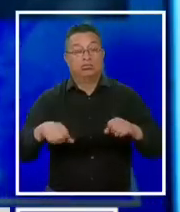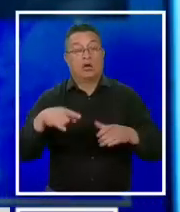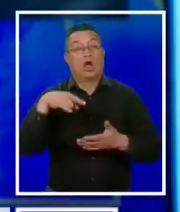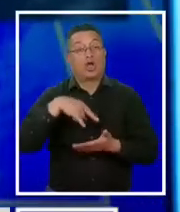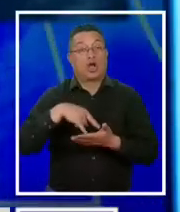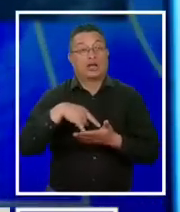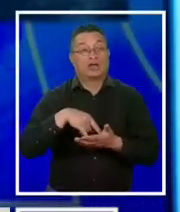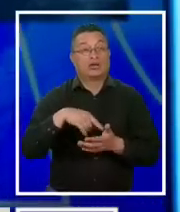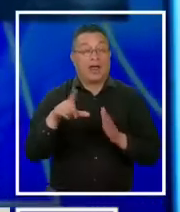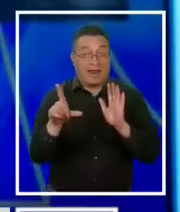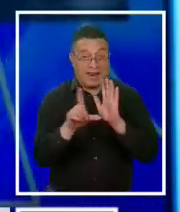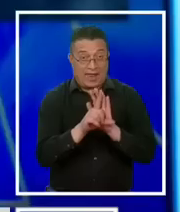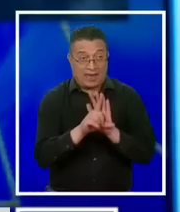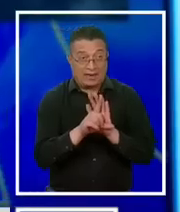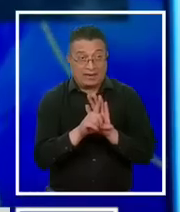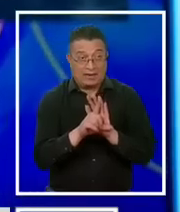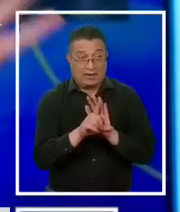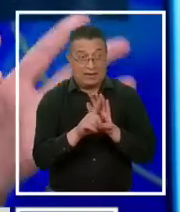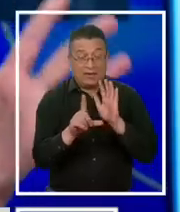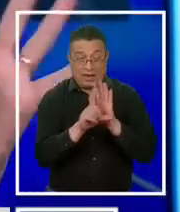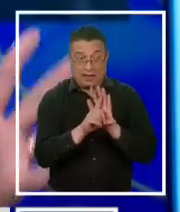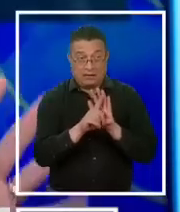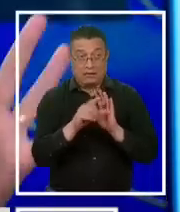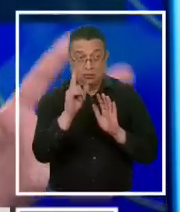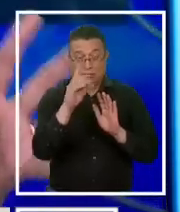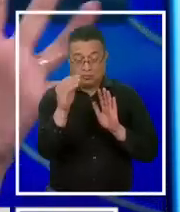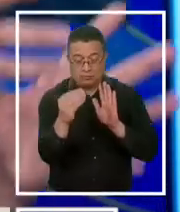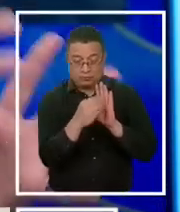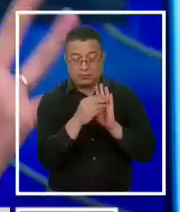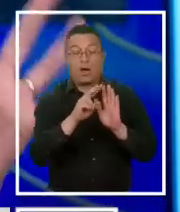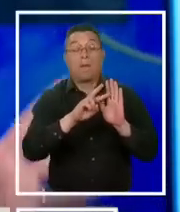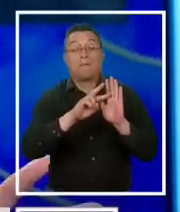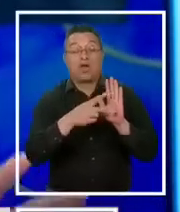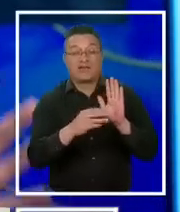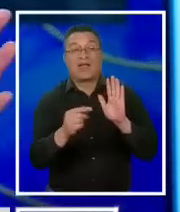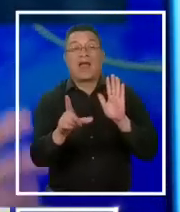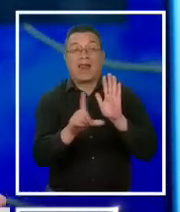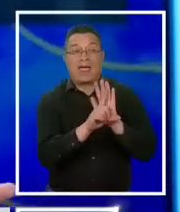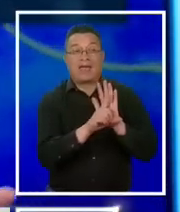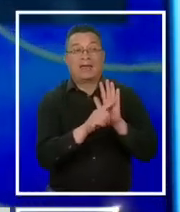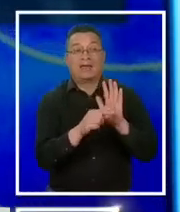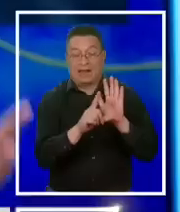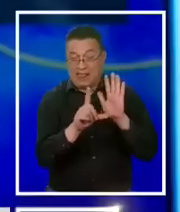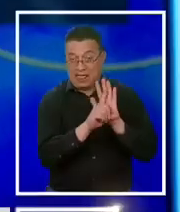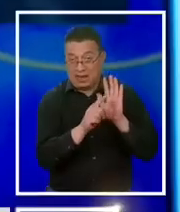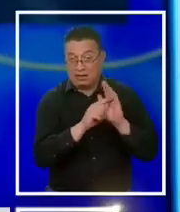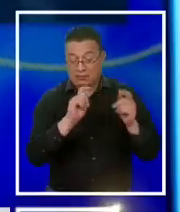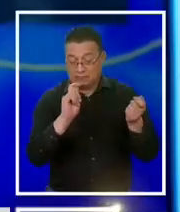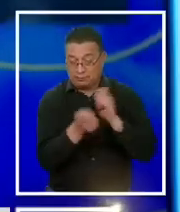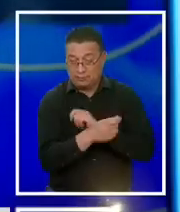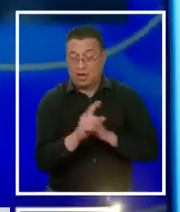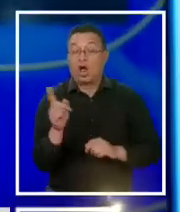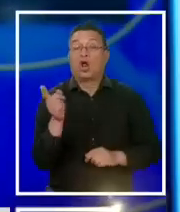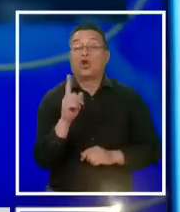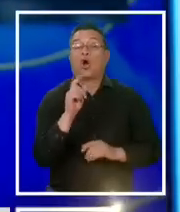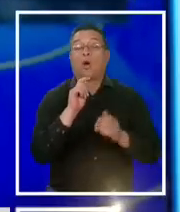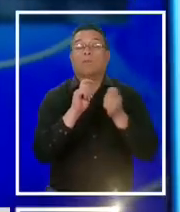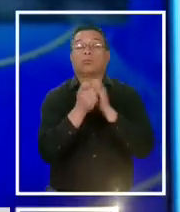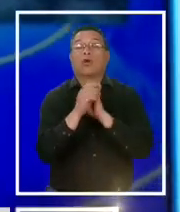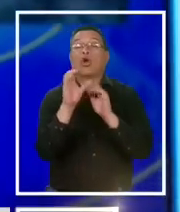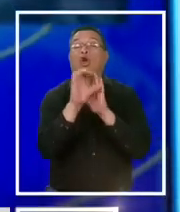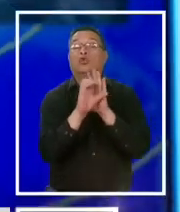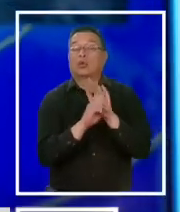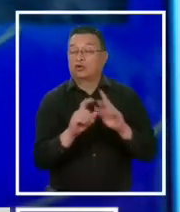Congreso Nacional una ley una indicación que modifica una ley una ley no una modificación